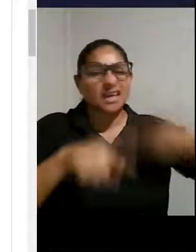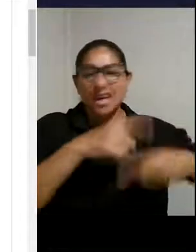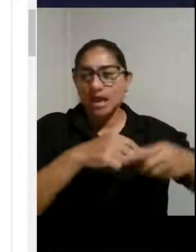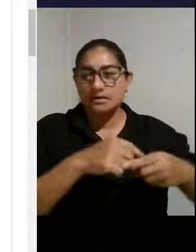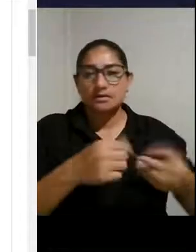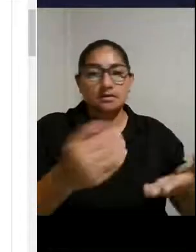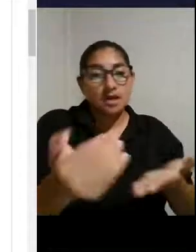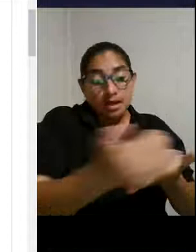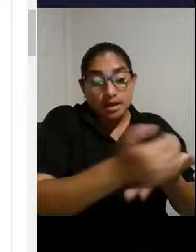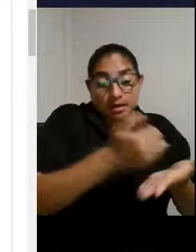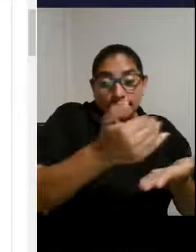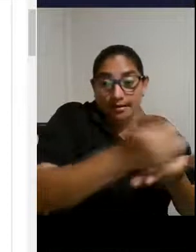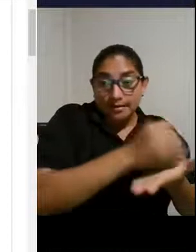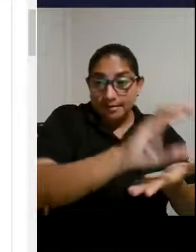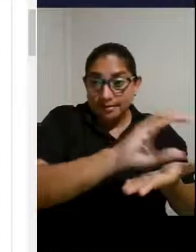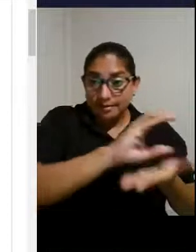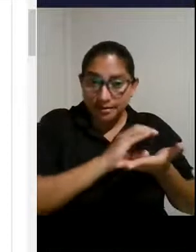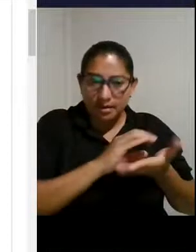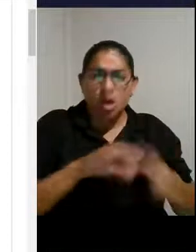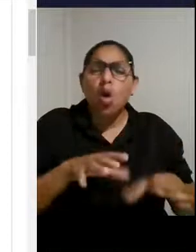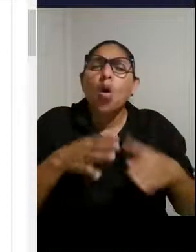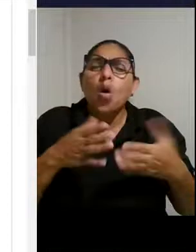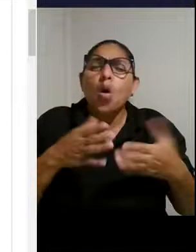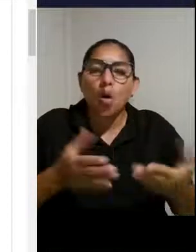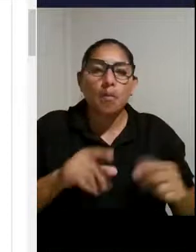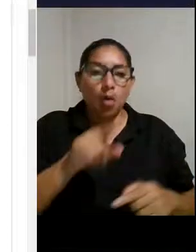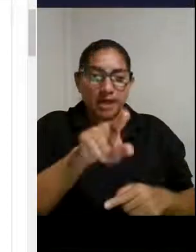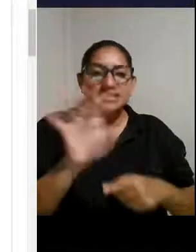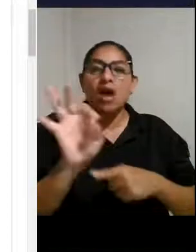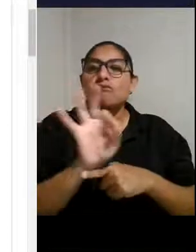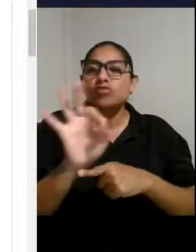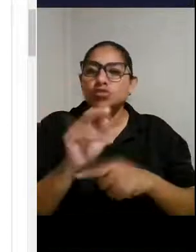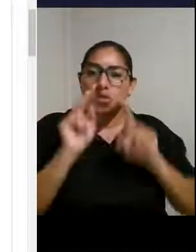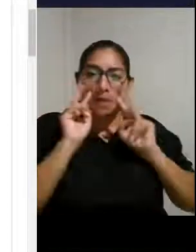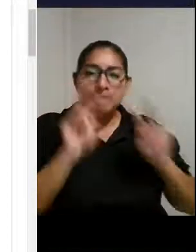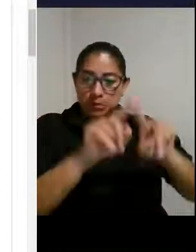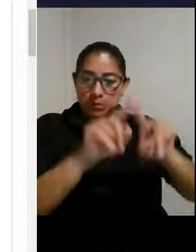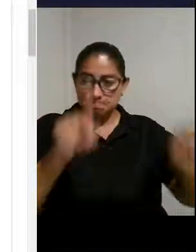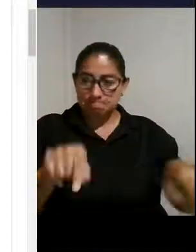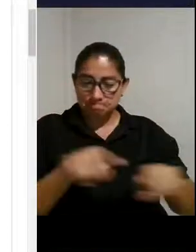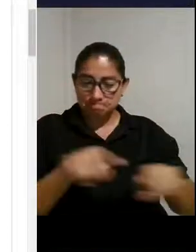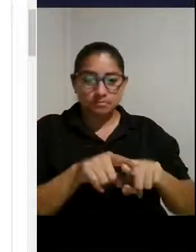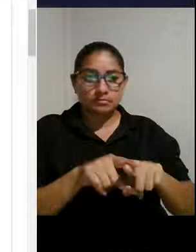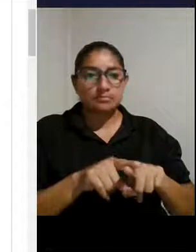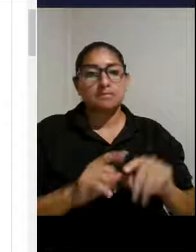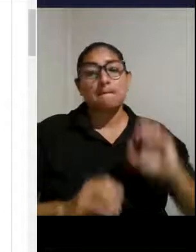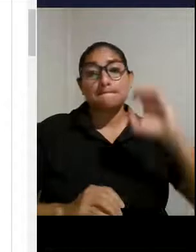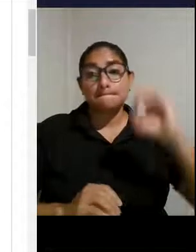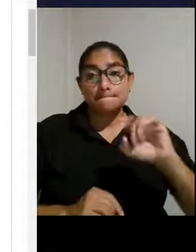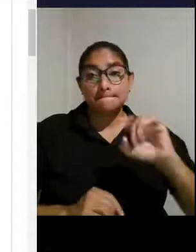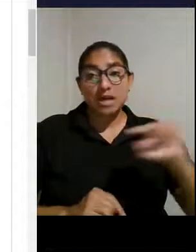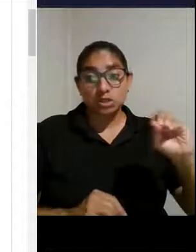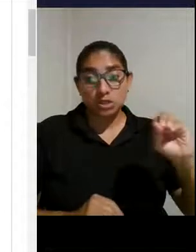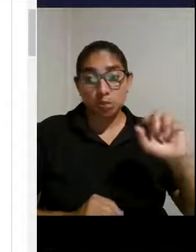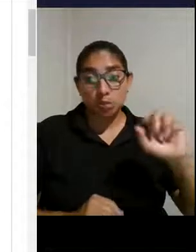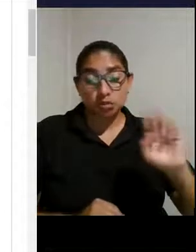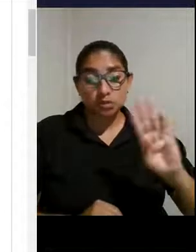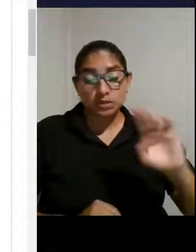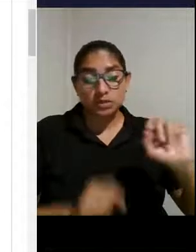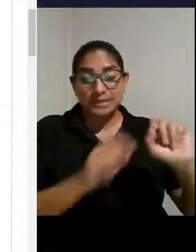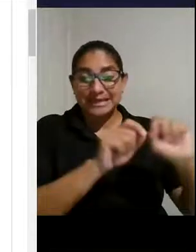ingresos por medio de esta función que tenemos acá. Menos 0.56 x